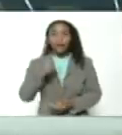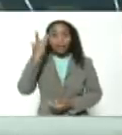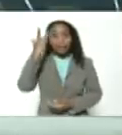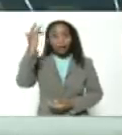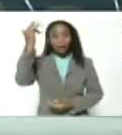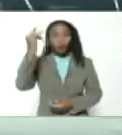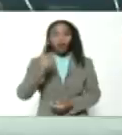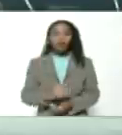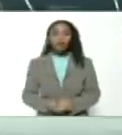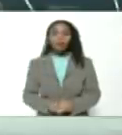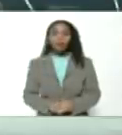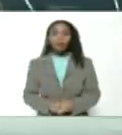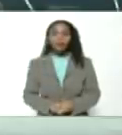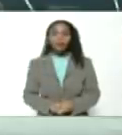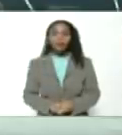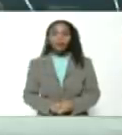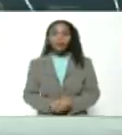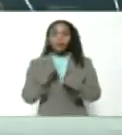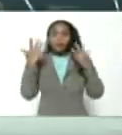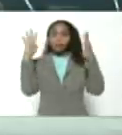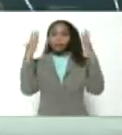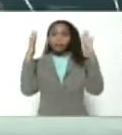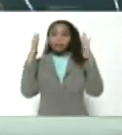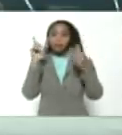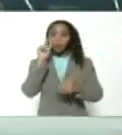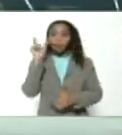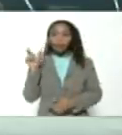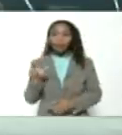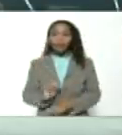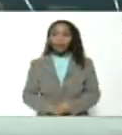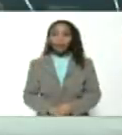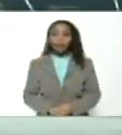intelectuales. Aplaude, Ernesto.